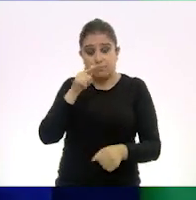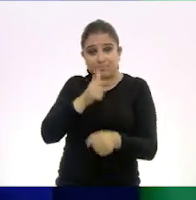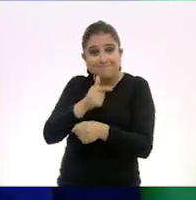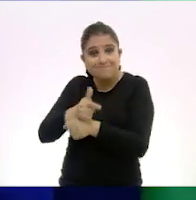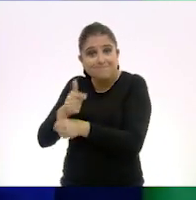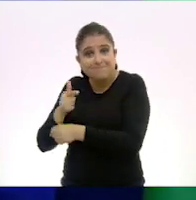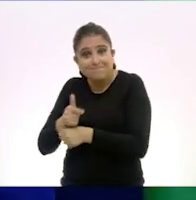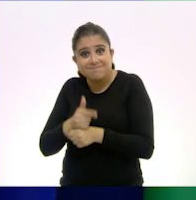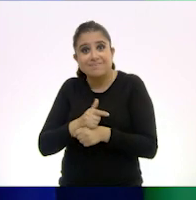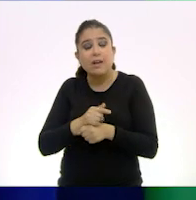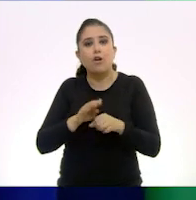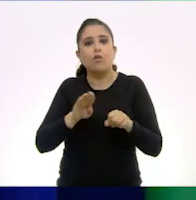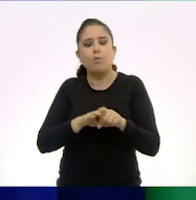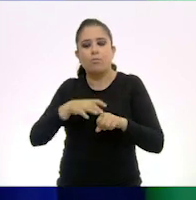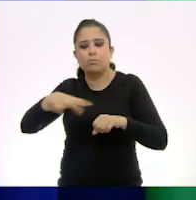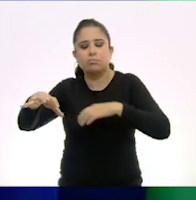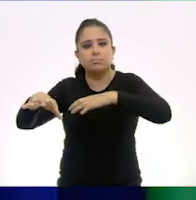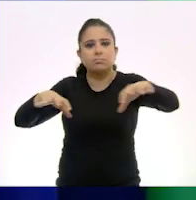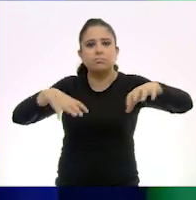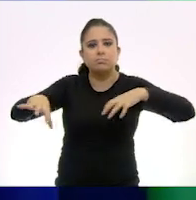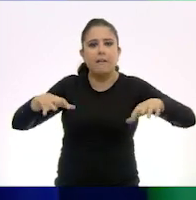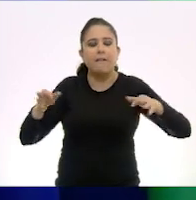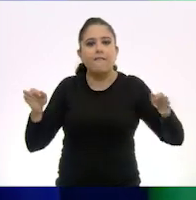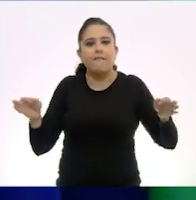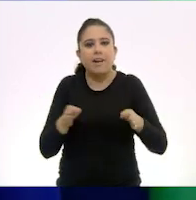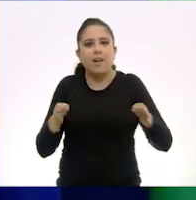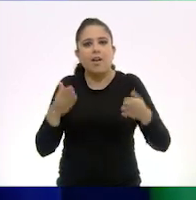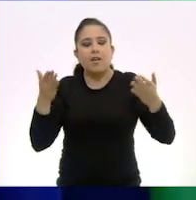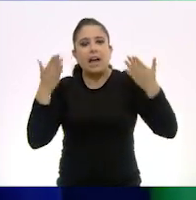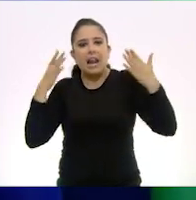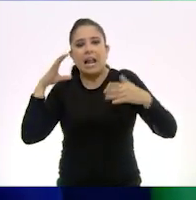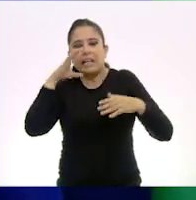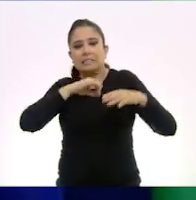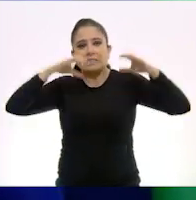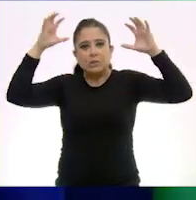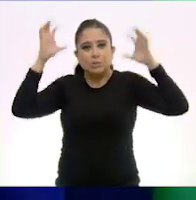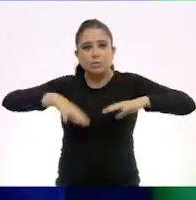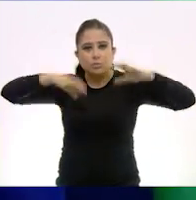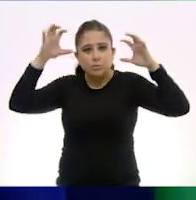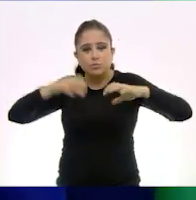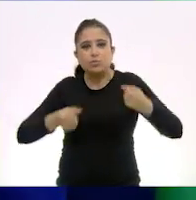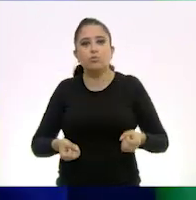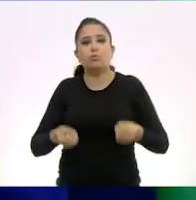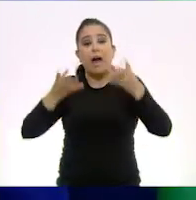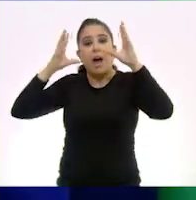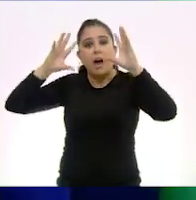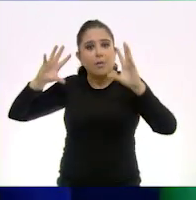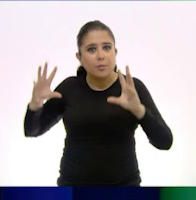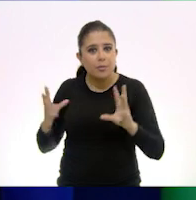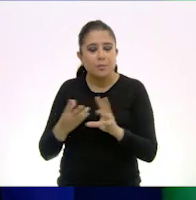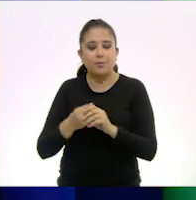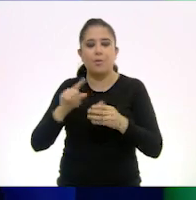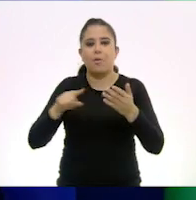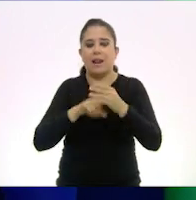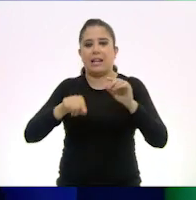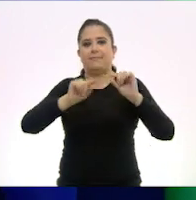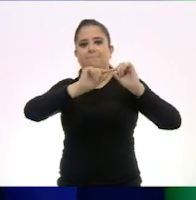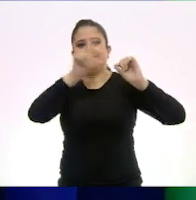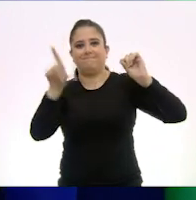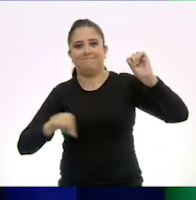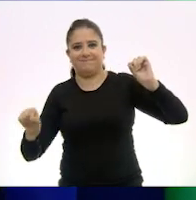encontrarás la distribución de la temperatura y precipitación anual a lo largo y ancho en el territorio